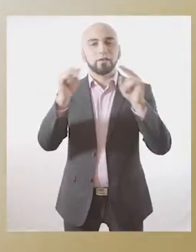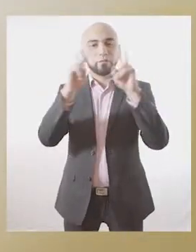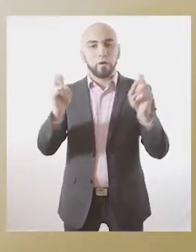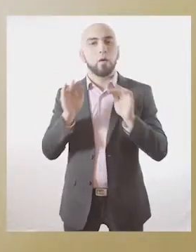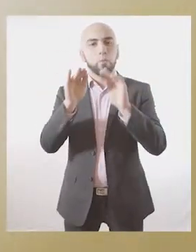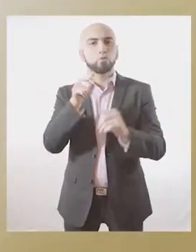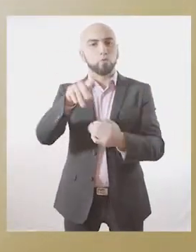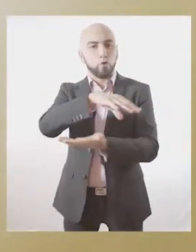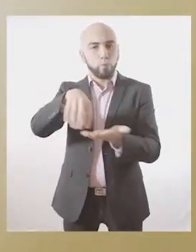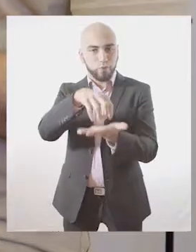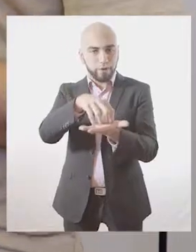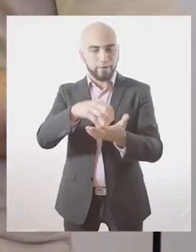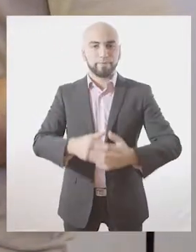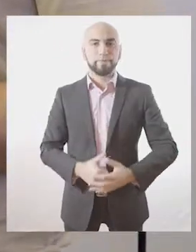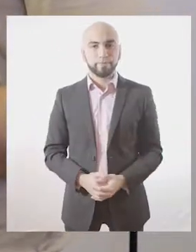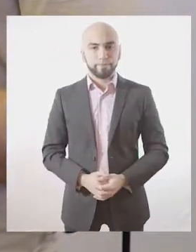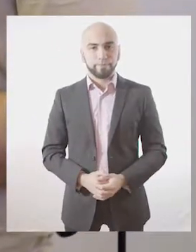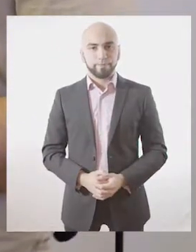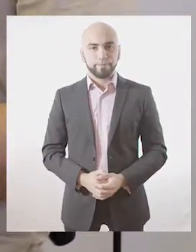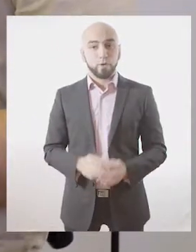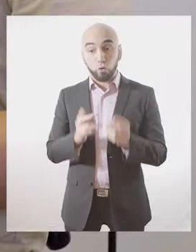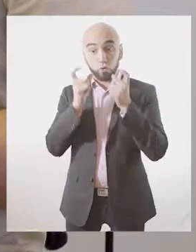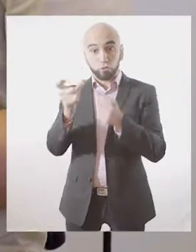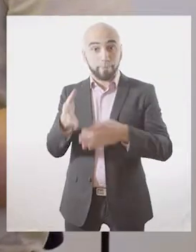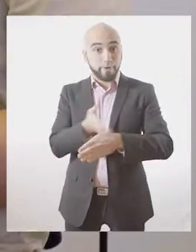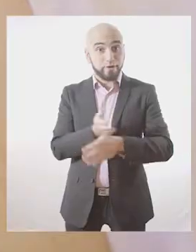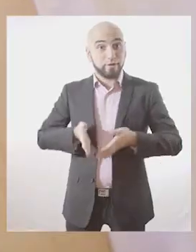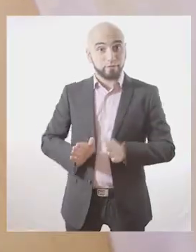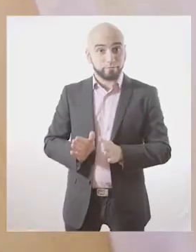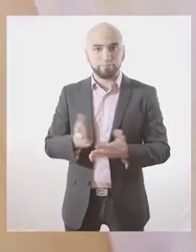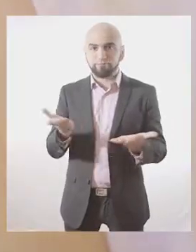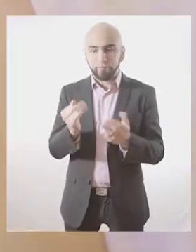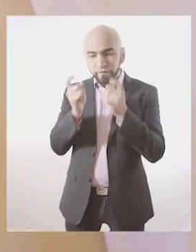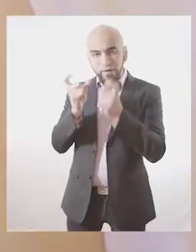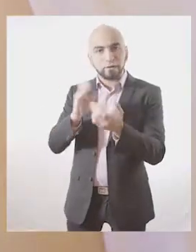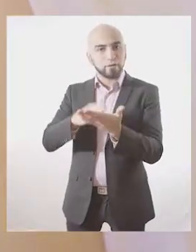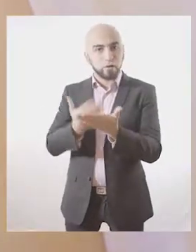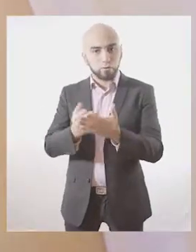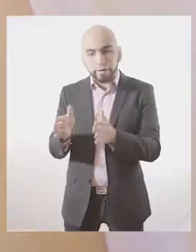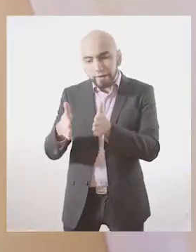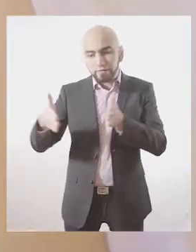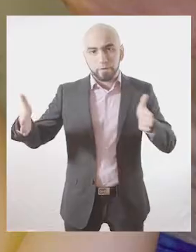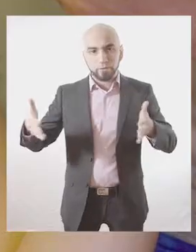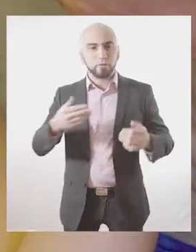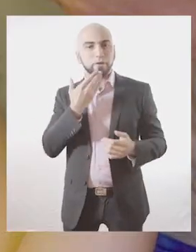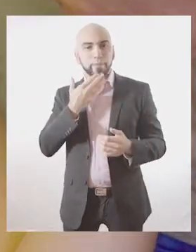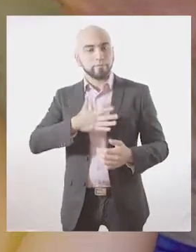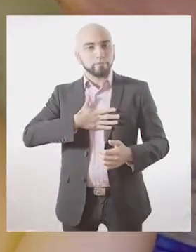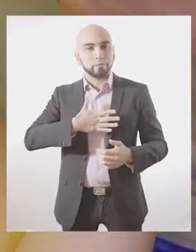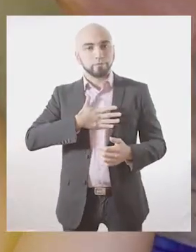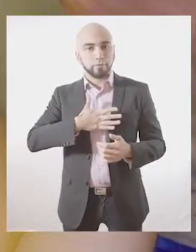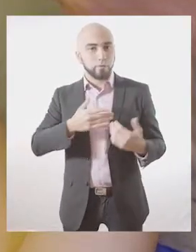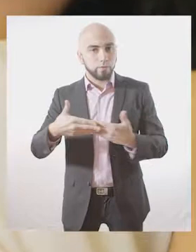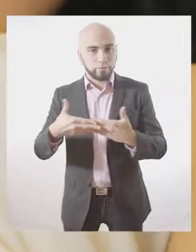servicios de apoyo de tu comuna. En los controles prenatales, se vigilará tu salud, el crecimiento y los latidos de